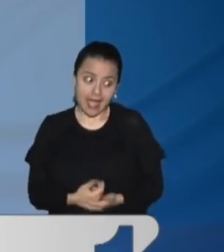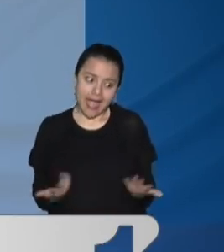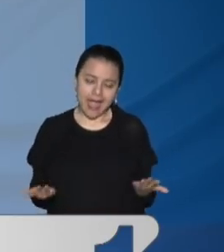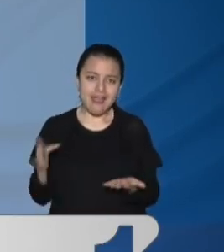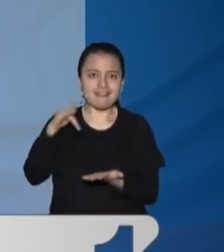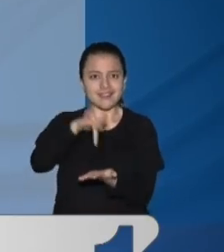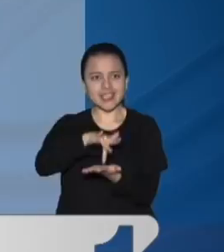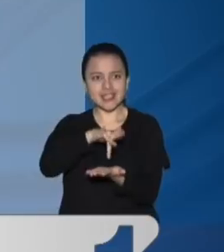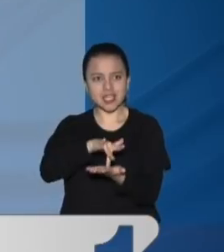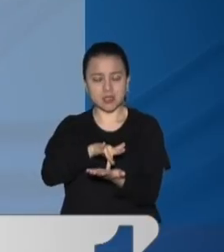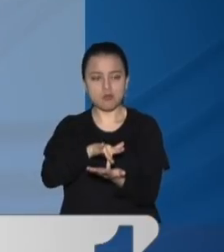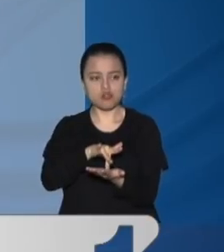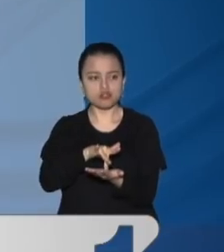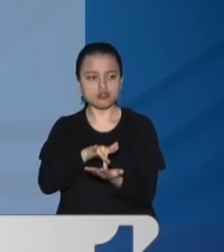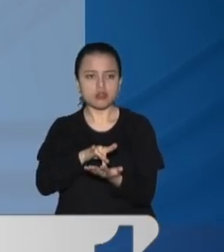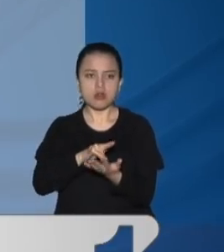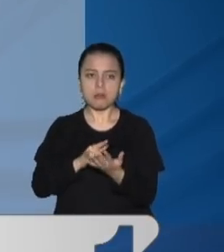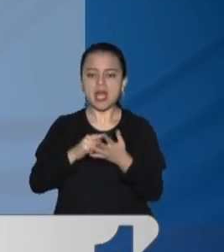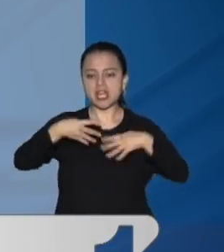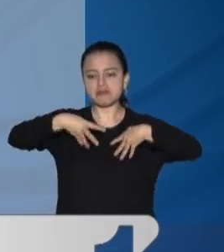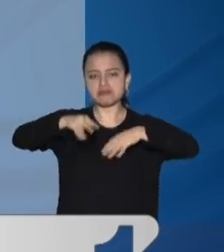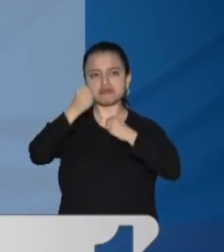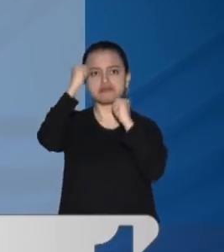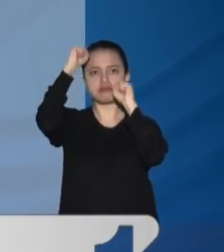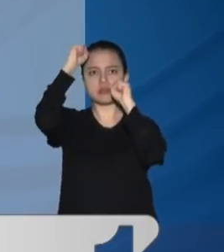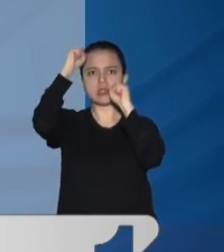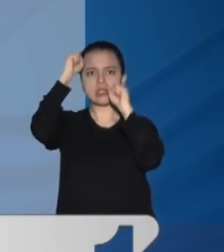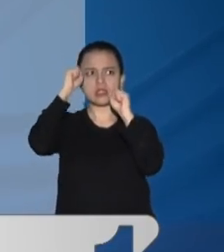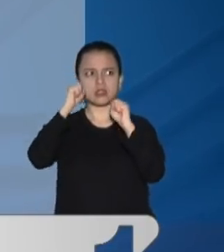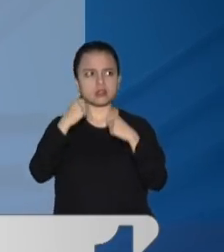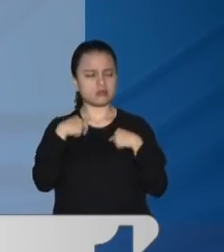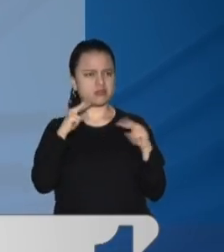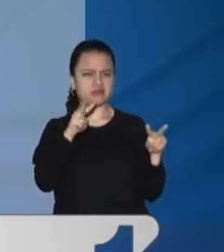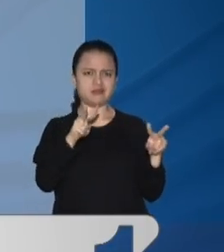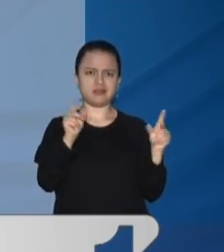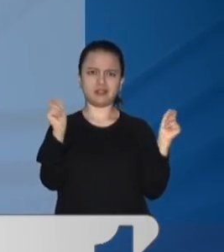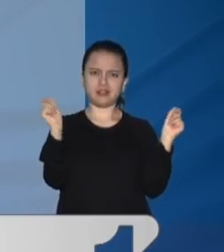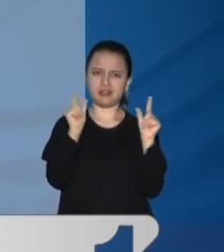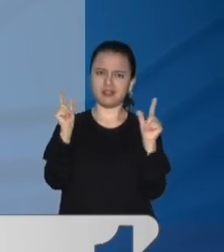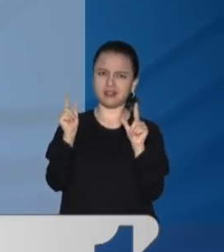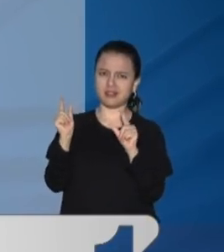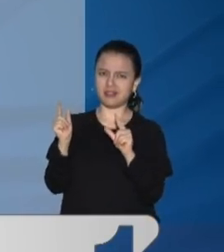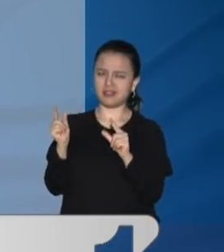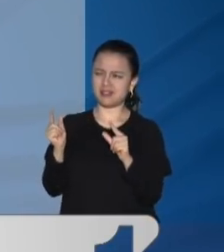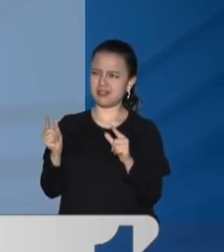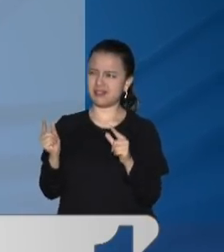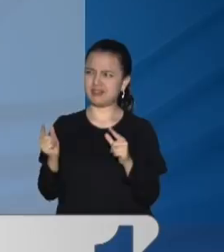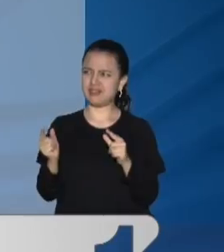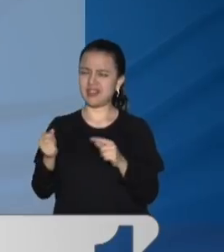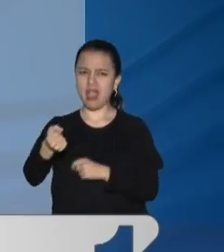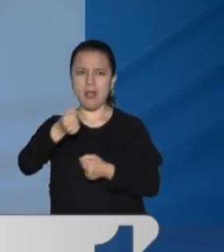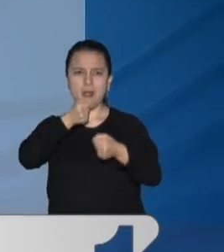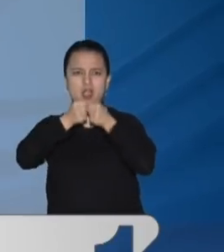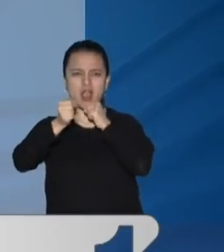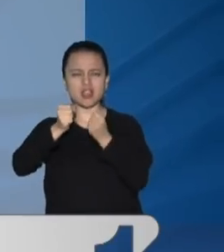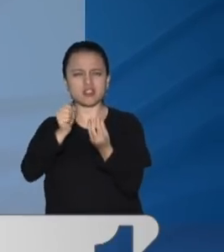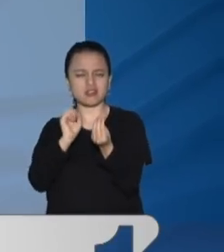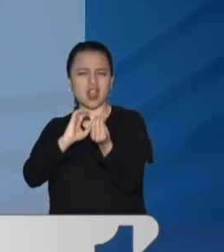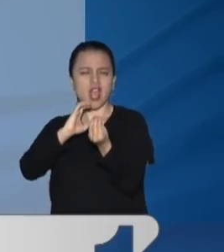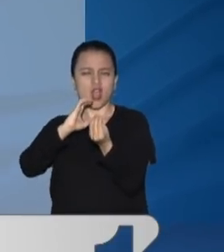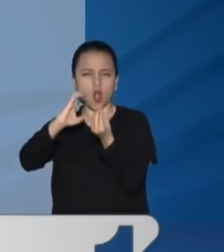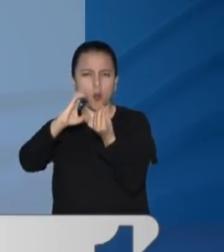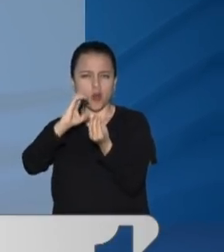nos damos con la sorpresa de que hay medios de que nos están diciendo que venimos a acabar con la ciudad de Medellín, muchas